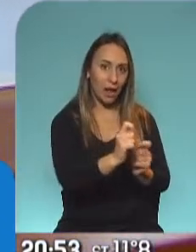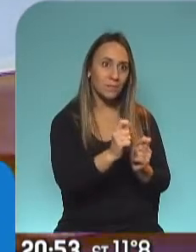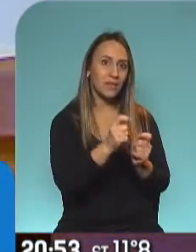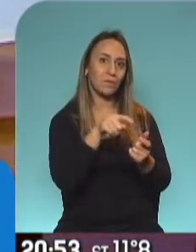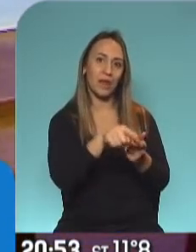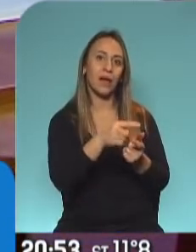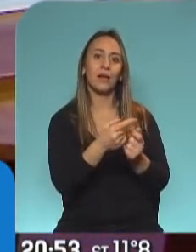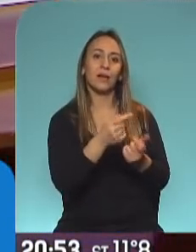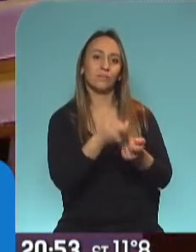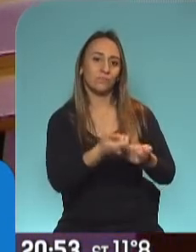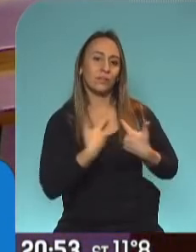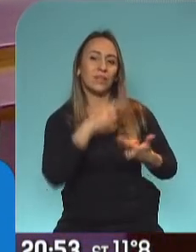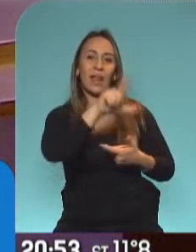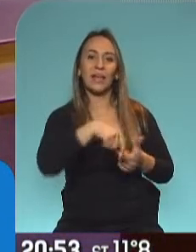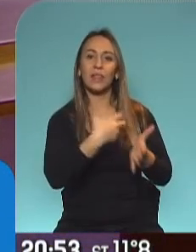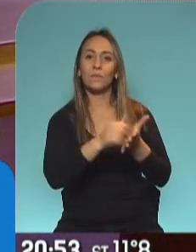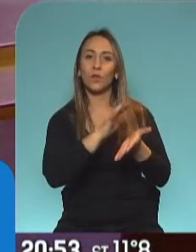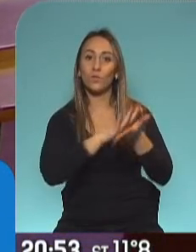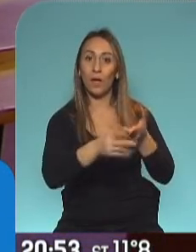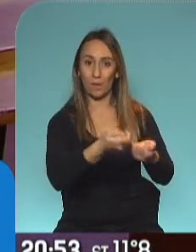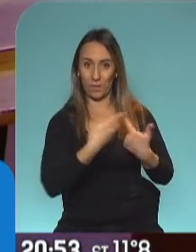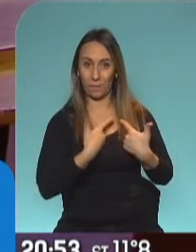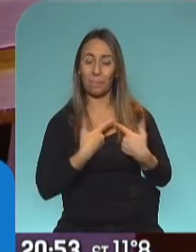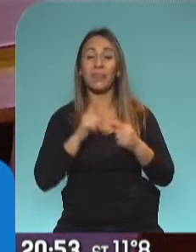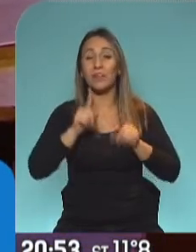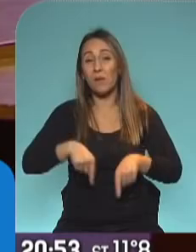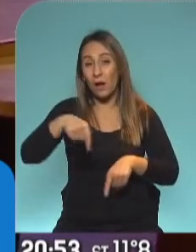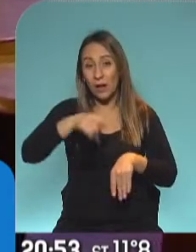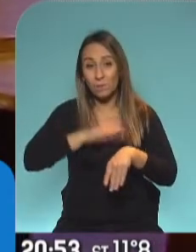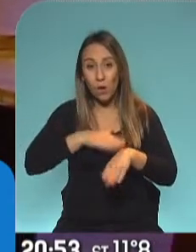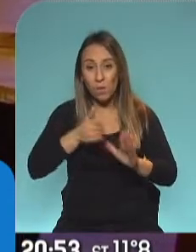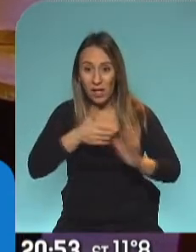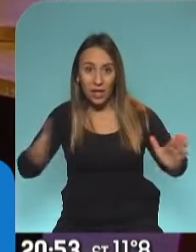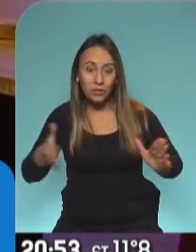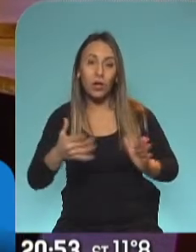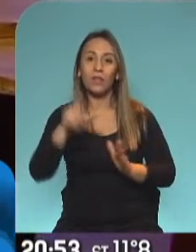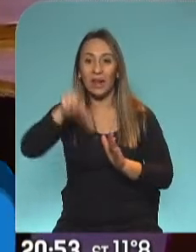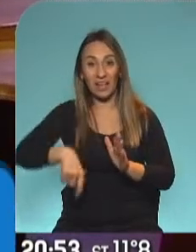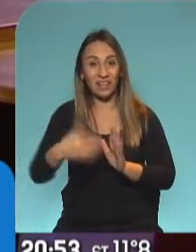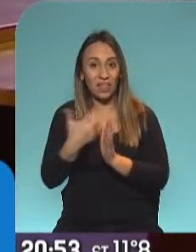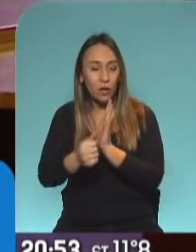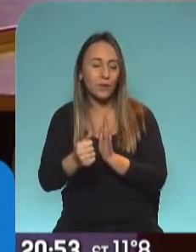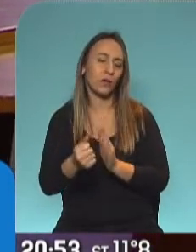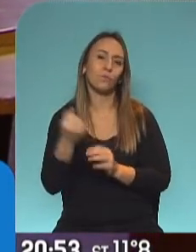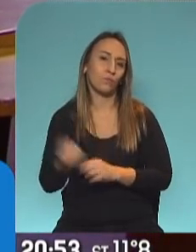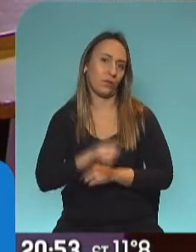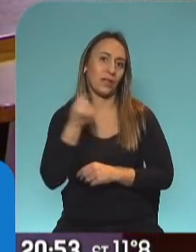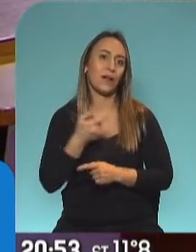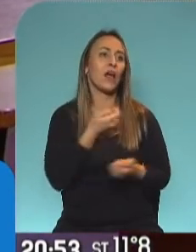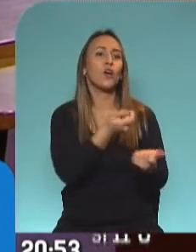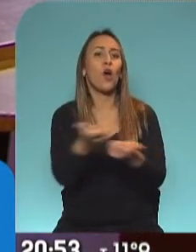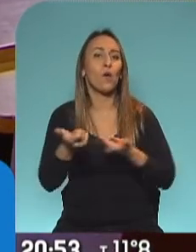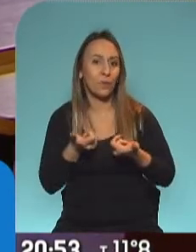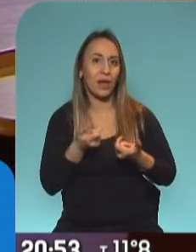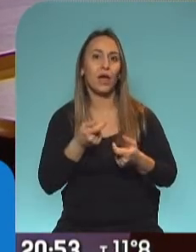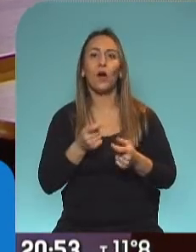una tarjeta de débito, y además en estos tiempos tener una tarjeta de débito es bien importante. Comprar con débito, tratar no ir